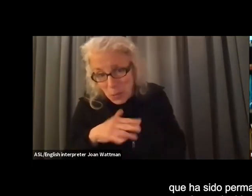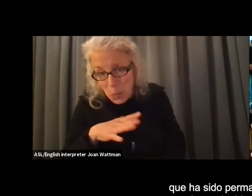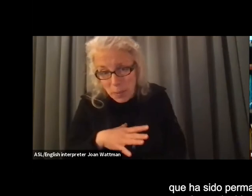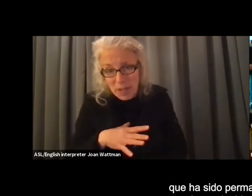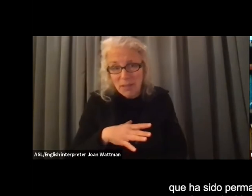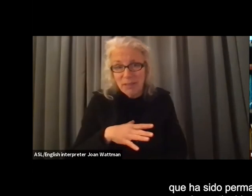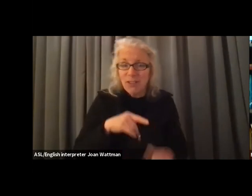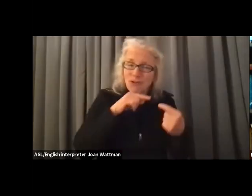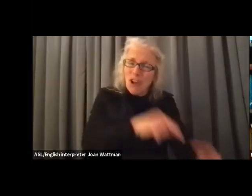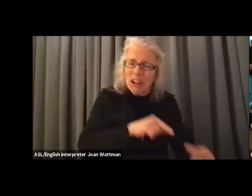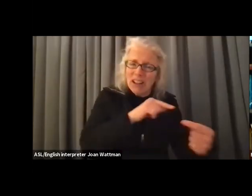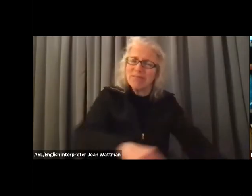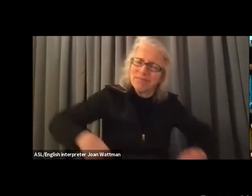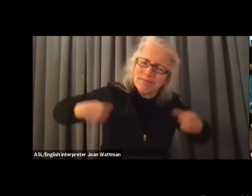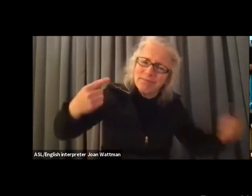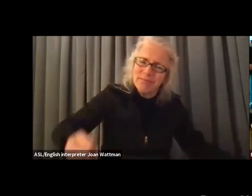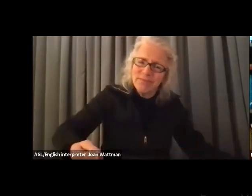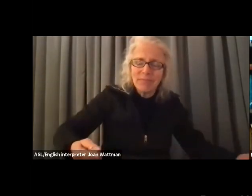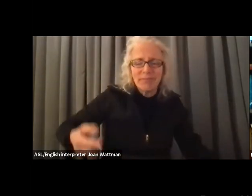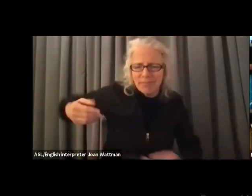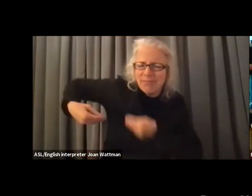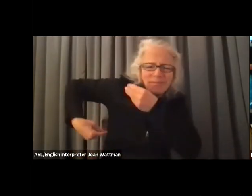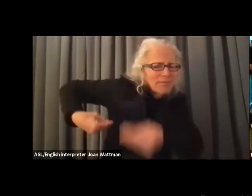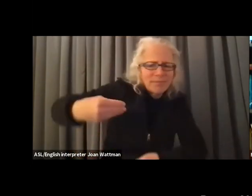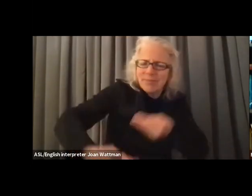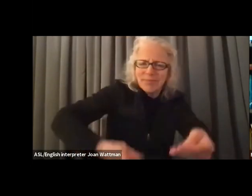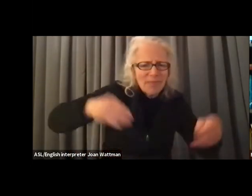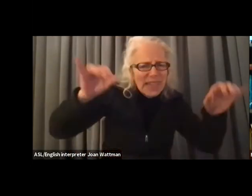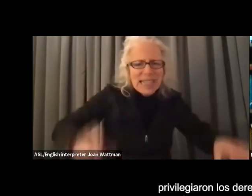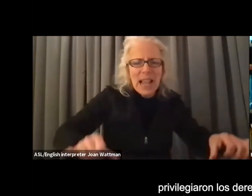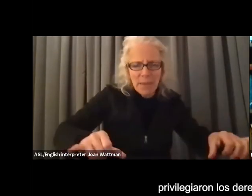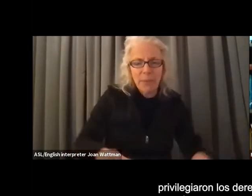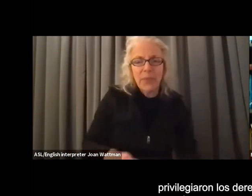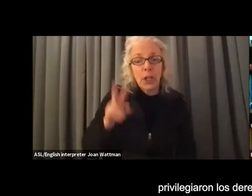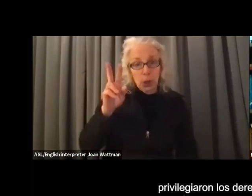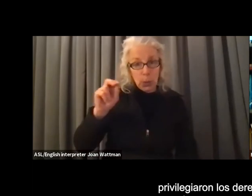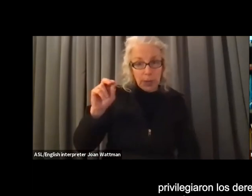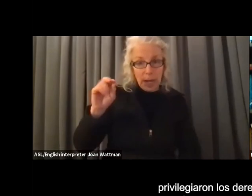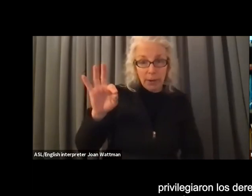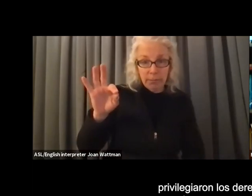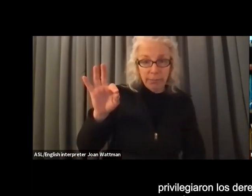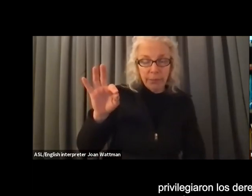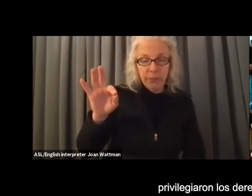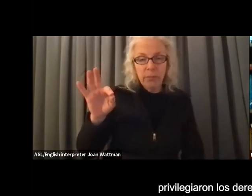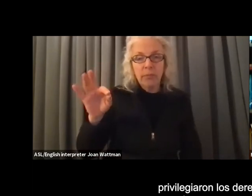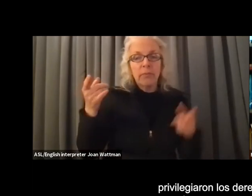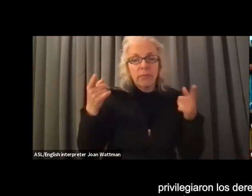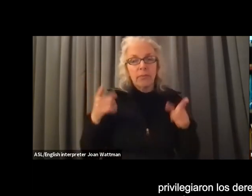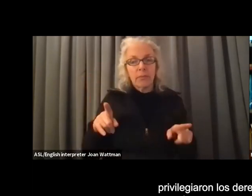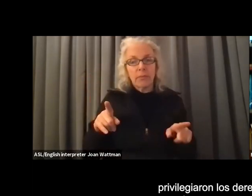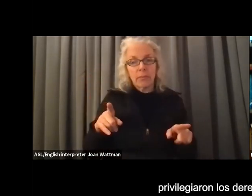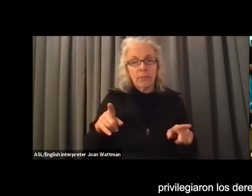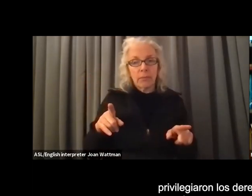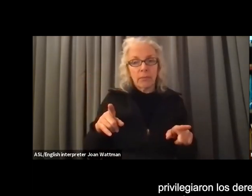ese proceso. Pero en 2009, cuando privilegiaron los derechos de un tercero, de